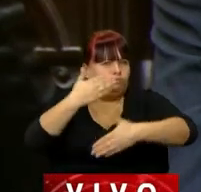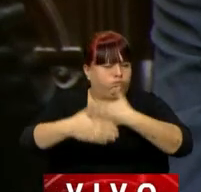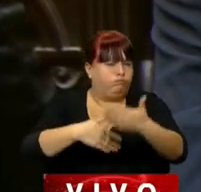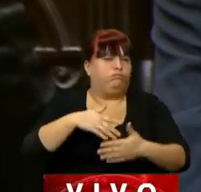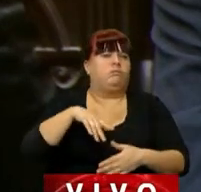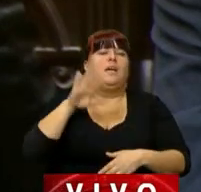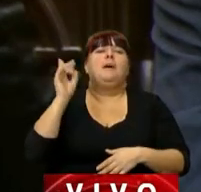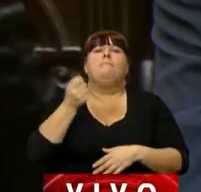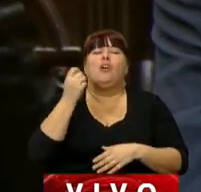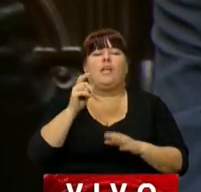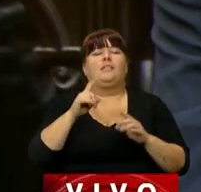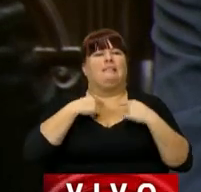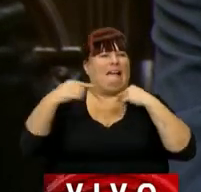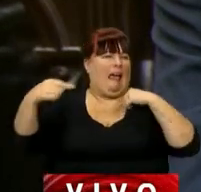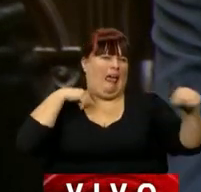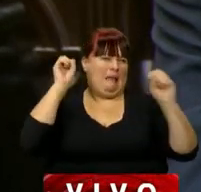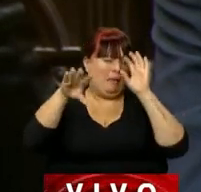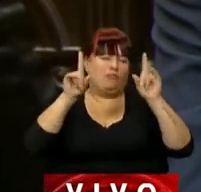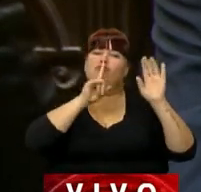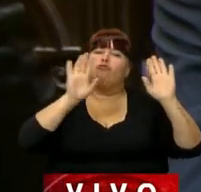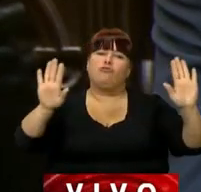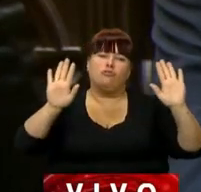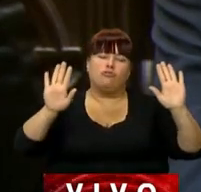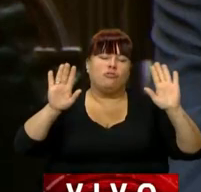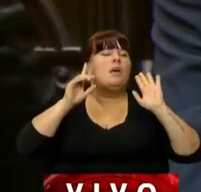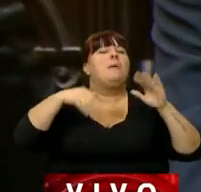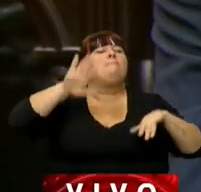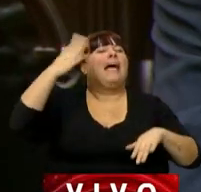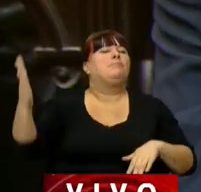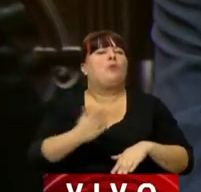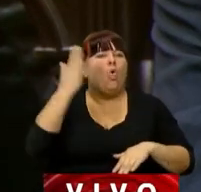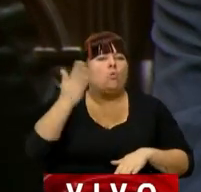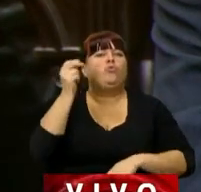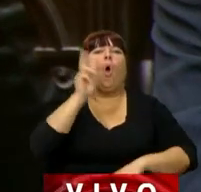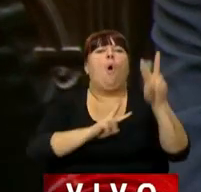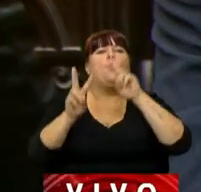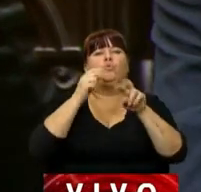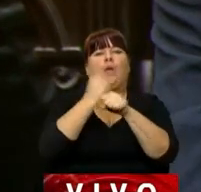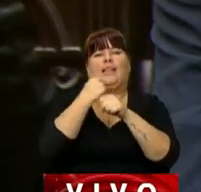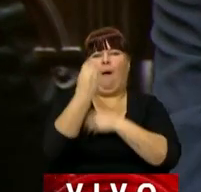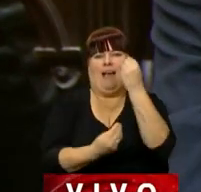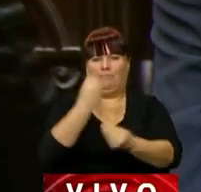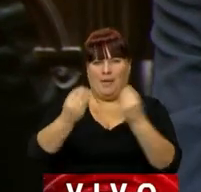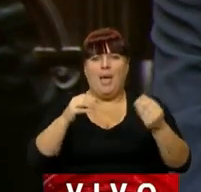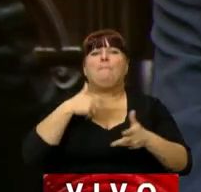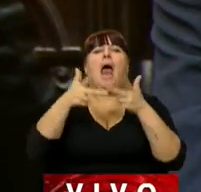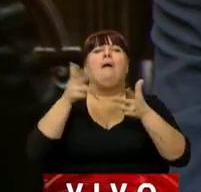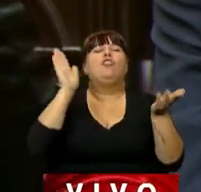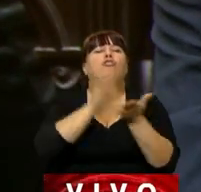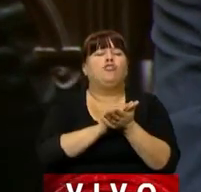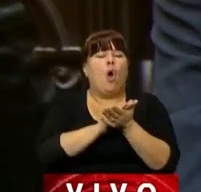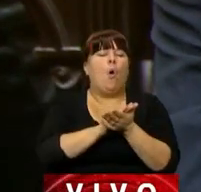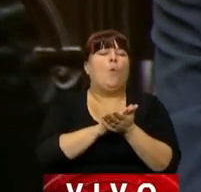fundamentalmente y fundamentalmente de producción y de búsqueda de generación de trabajo pero quiero referirme